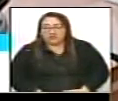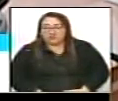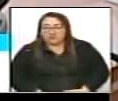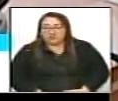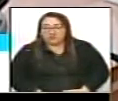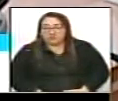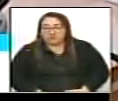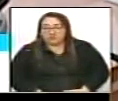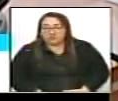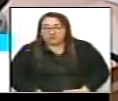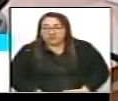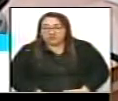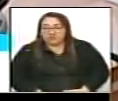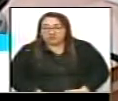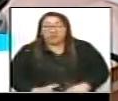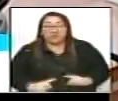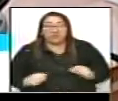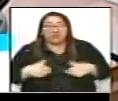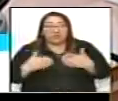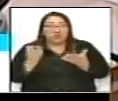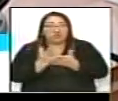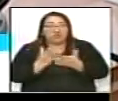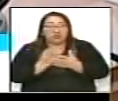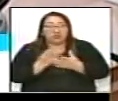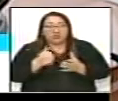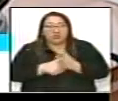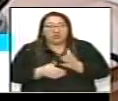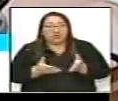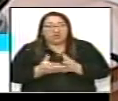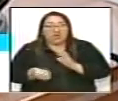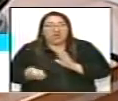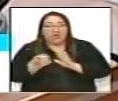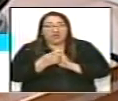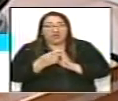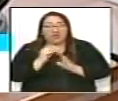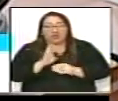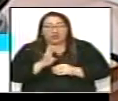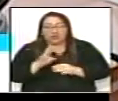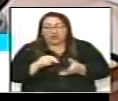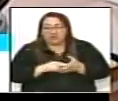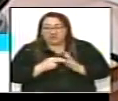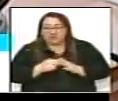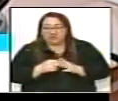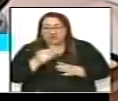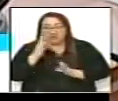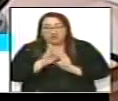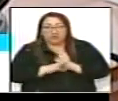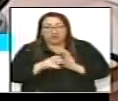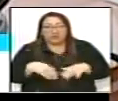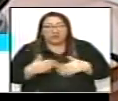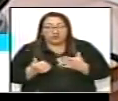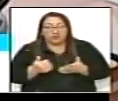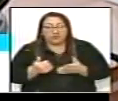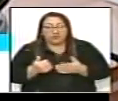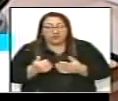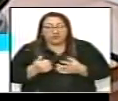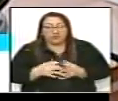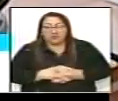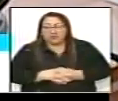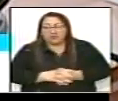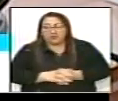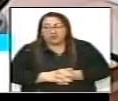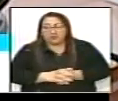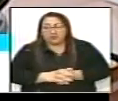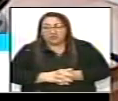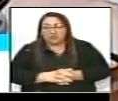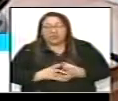podíamos hacer los estudios y expedientes técnicos. La adenda 4 permitió habilitar fondos para que el concesionario ejecute los